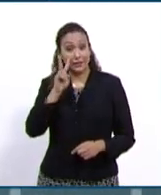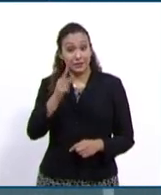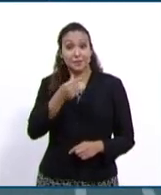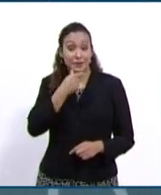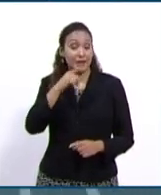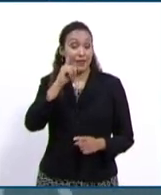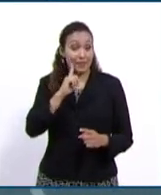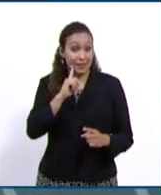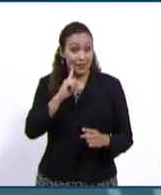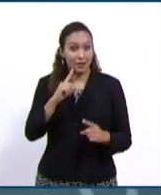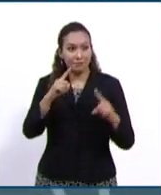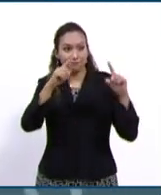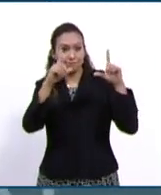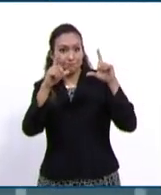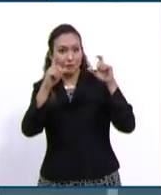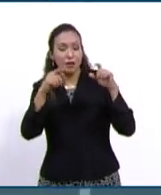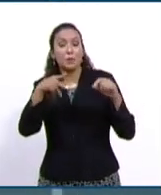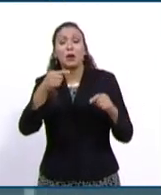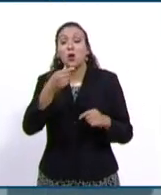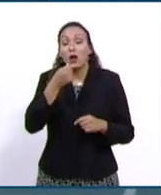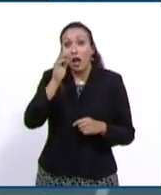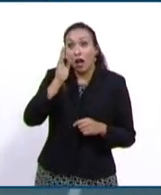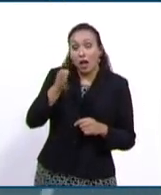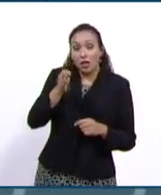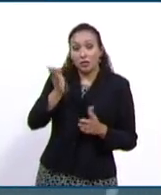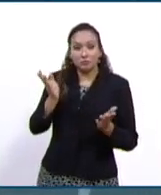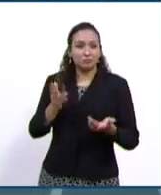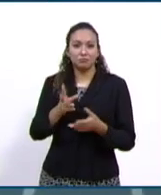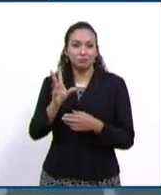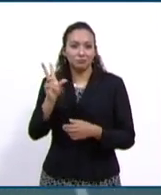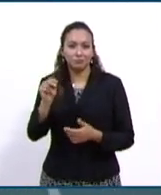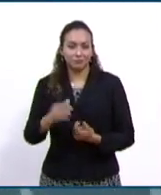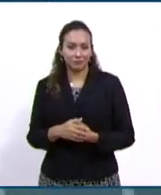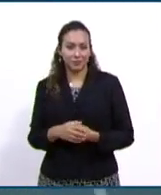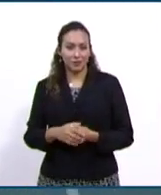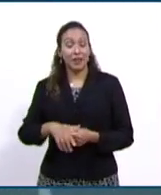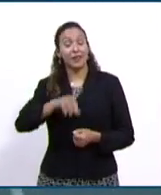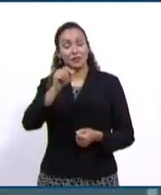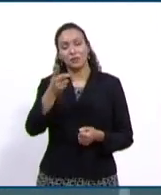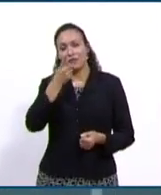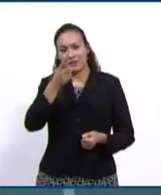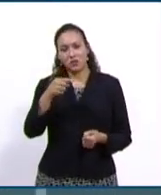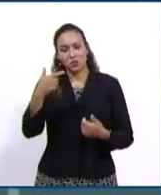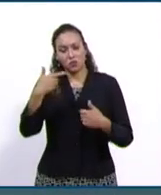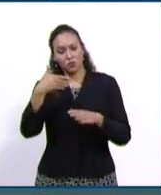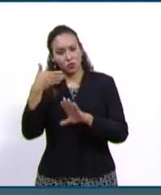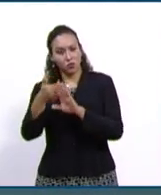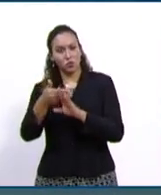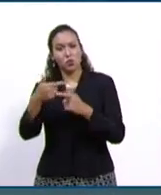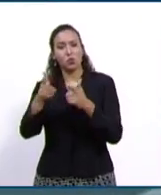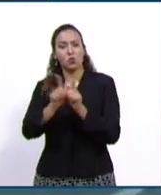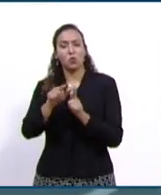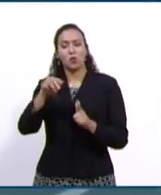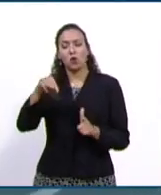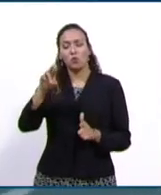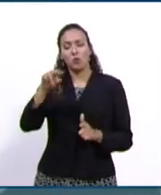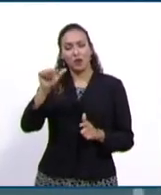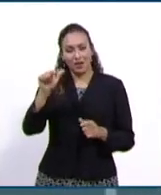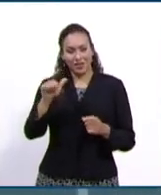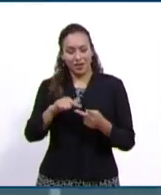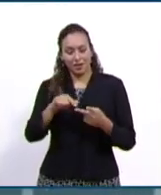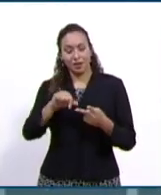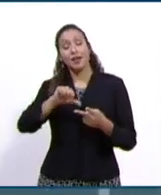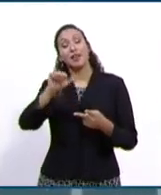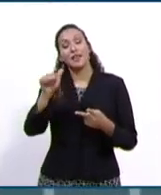niña sin su consentimiento. Además, multó a los partidos Morena, Del Trabajo y Verde Ecologista con más de 10,000